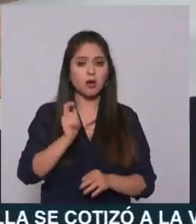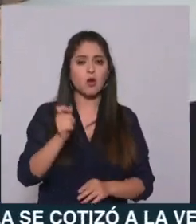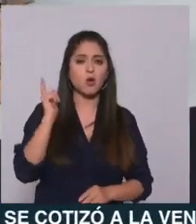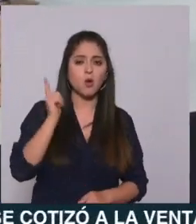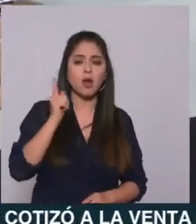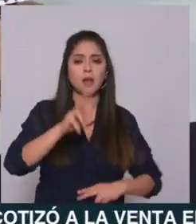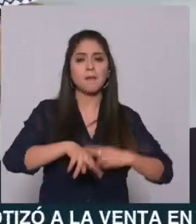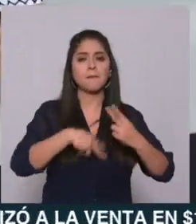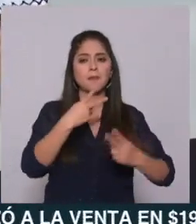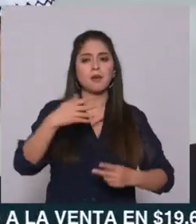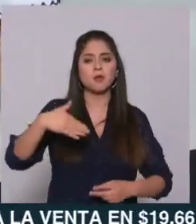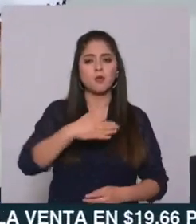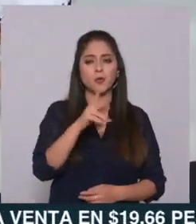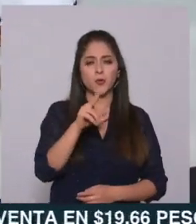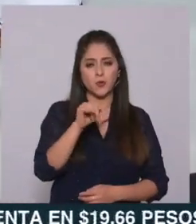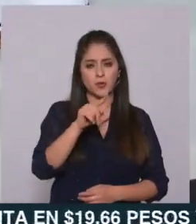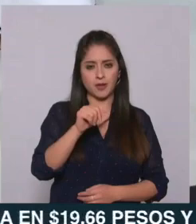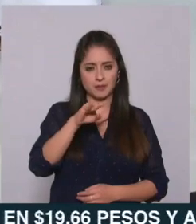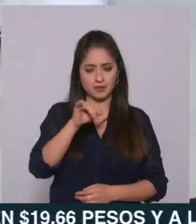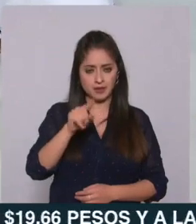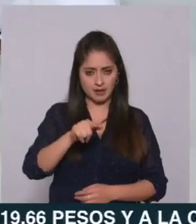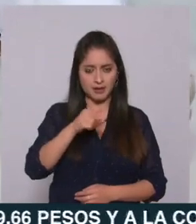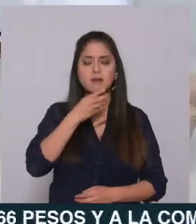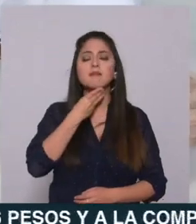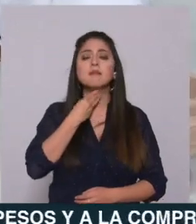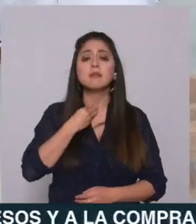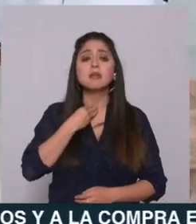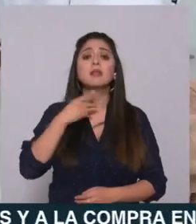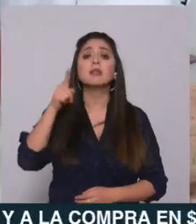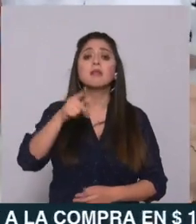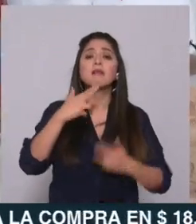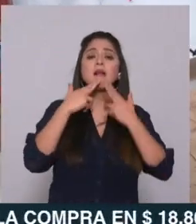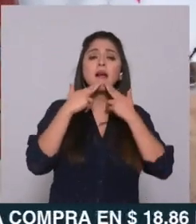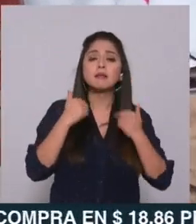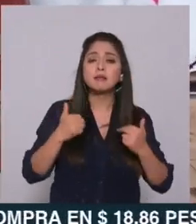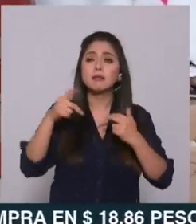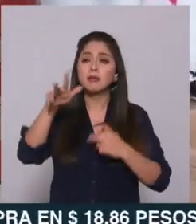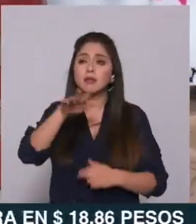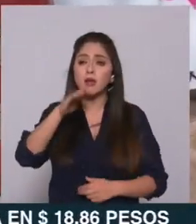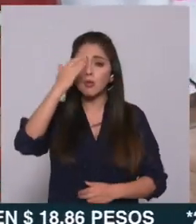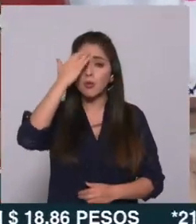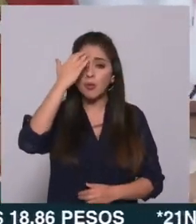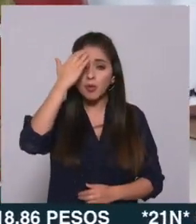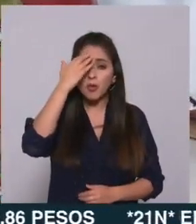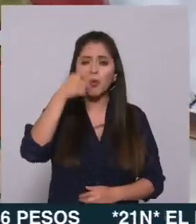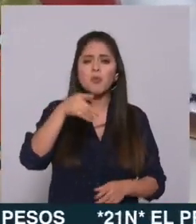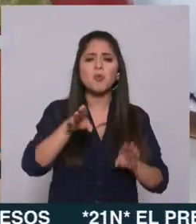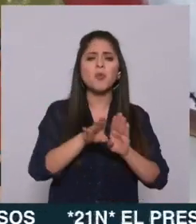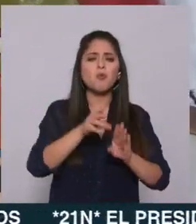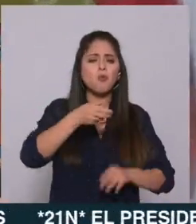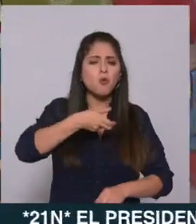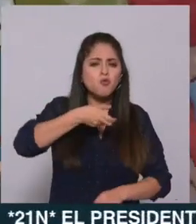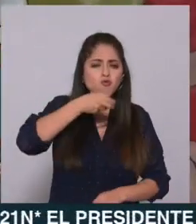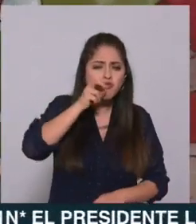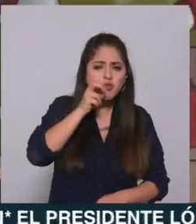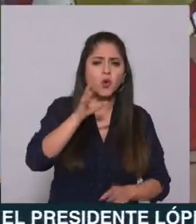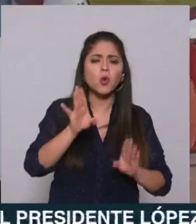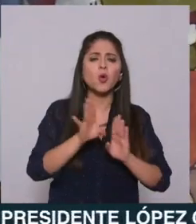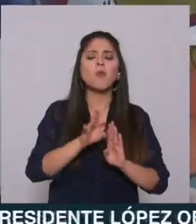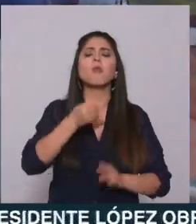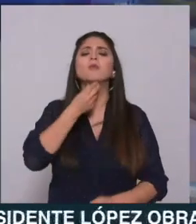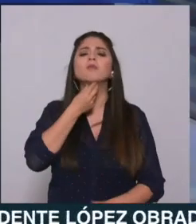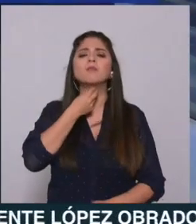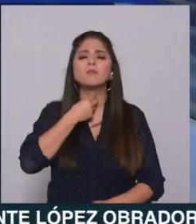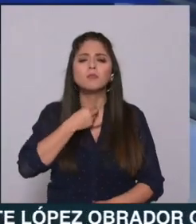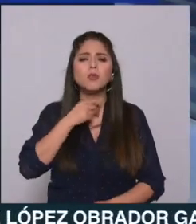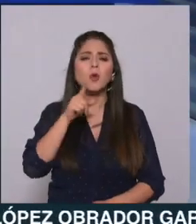esa ruta del mezcal en la que recorren las haciendas mezcaleras, van conociendo cómo se debe de tomar, cómo se debe de digerir, cómo se